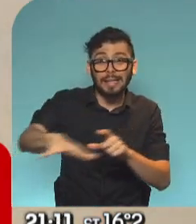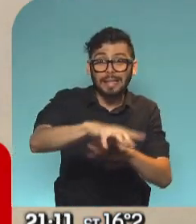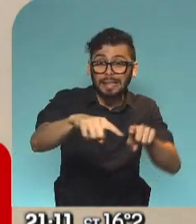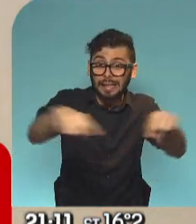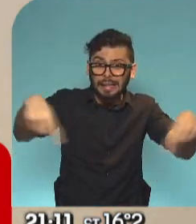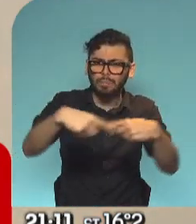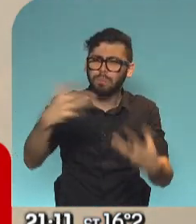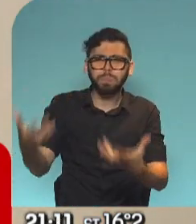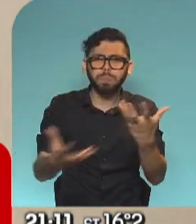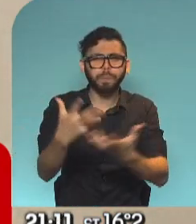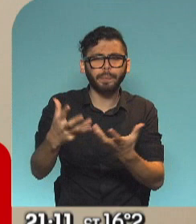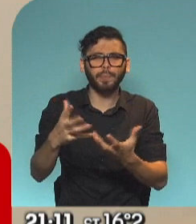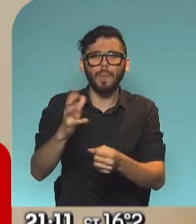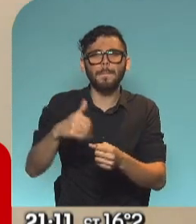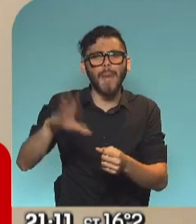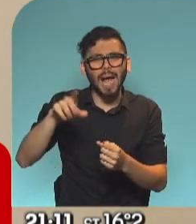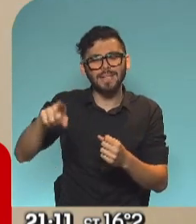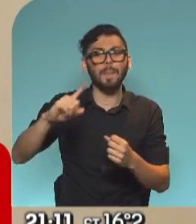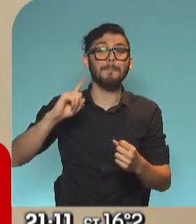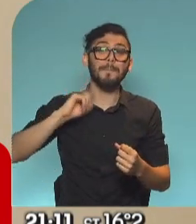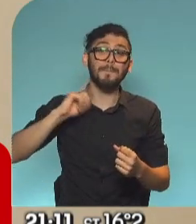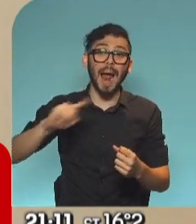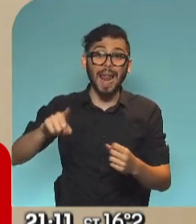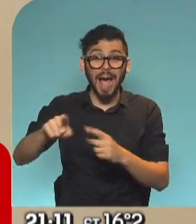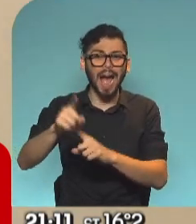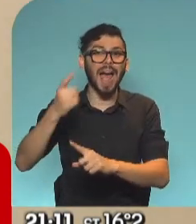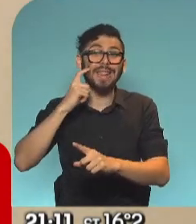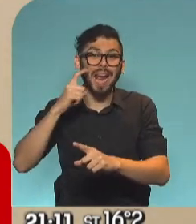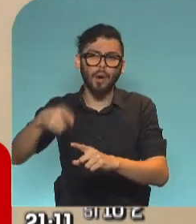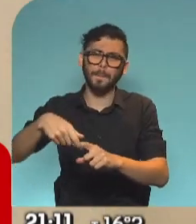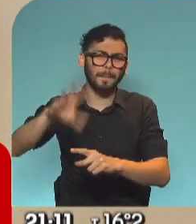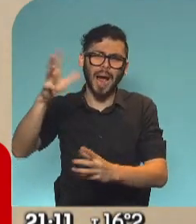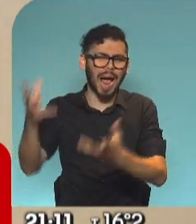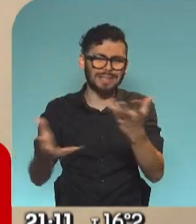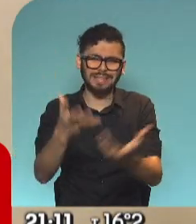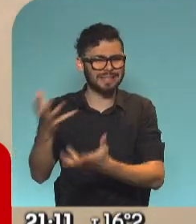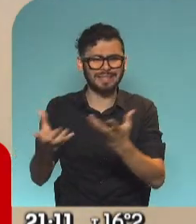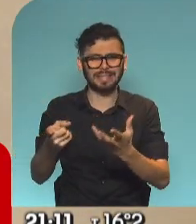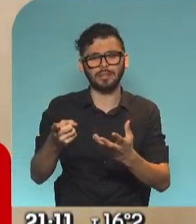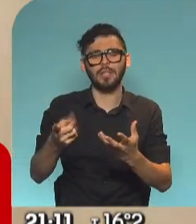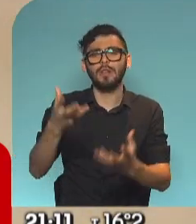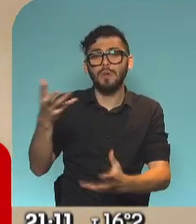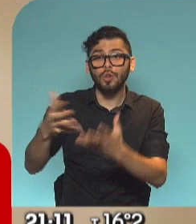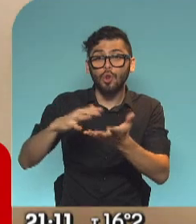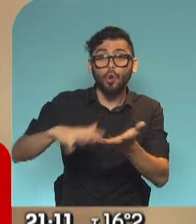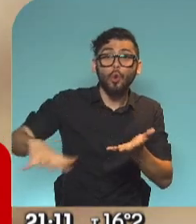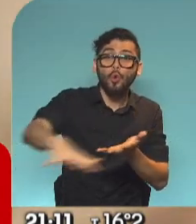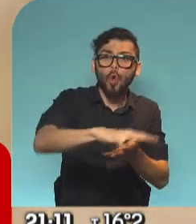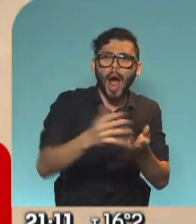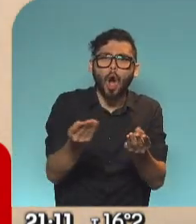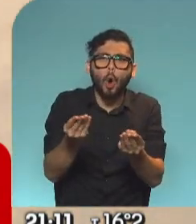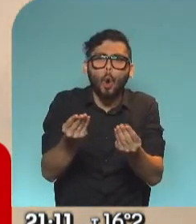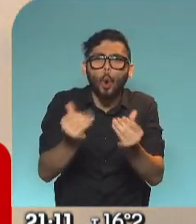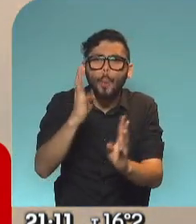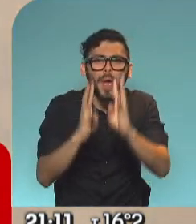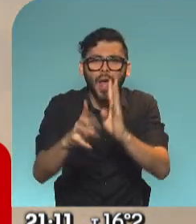48% corresponden al delta del Paraná y Entre Ríos. Es la provincia más afectada. Tras las quemas, los humedales peligran por